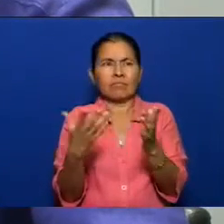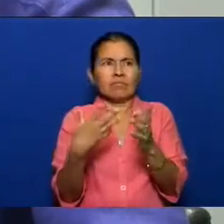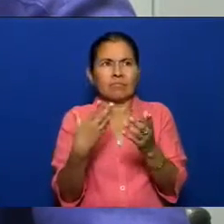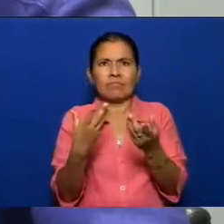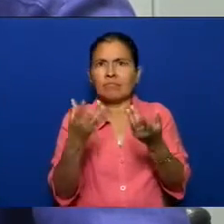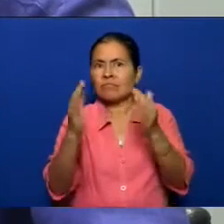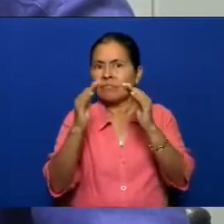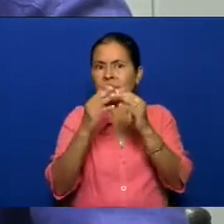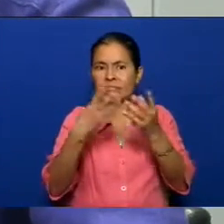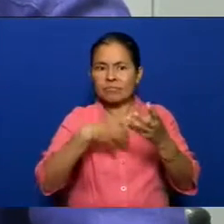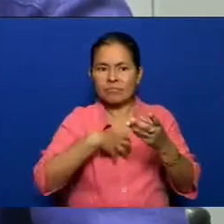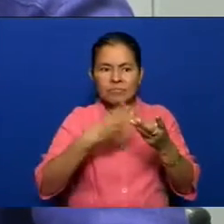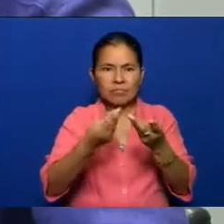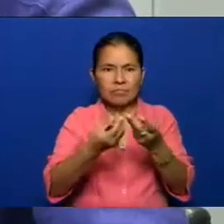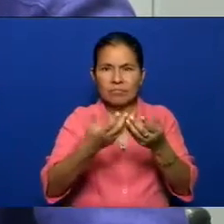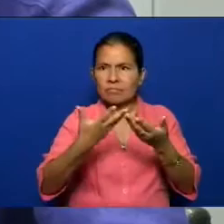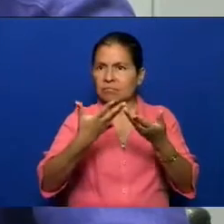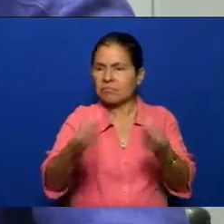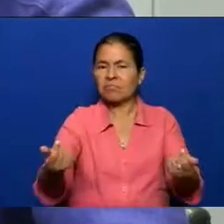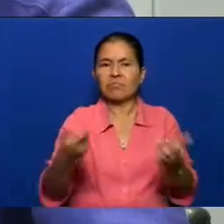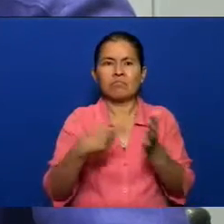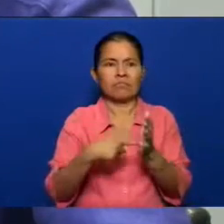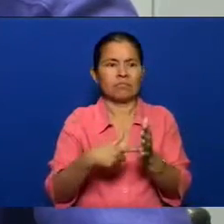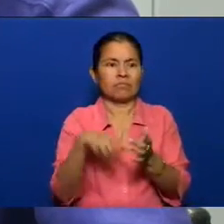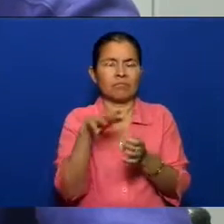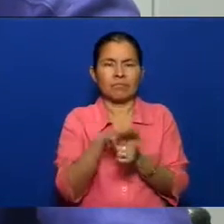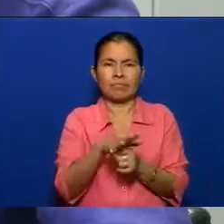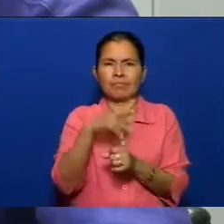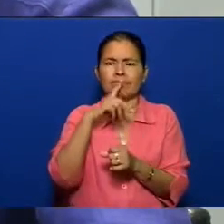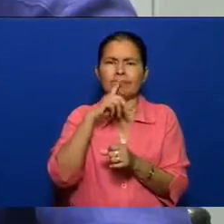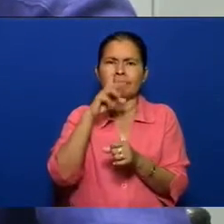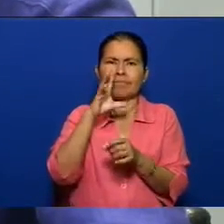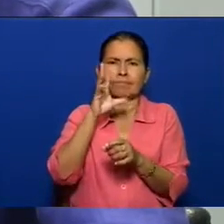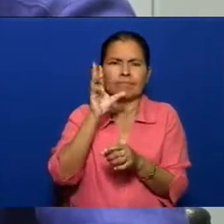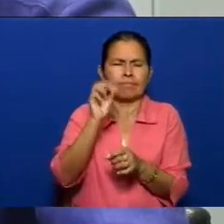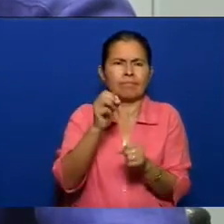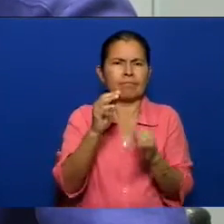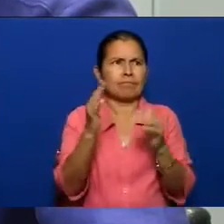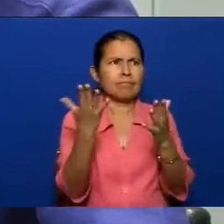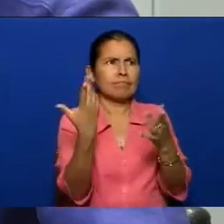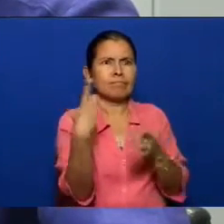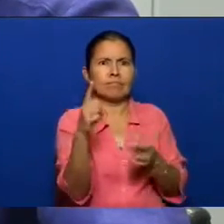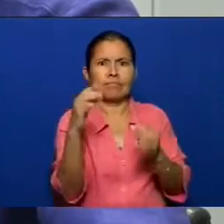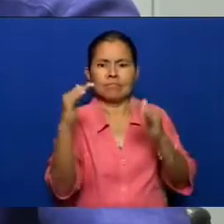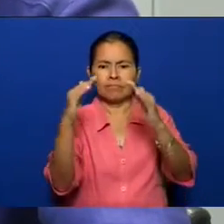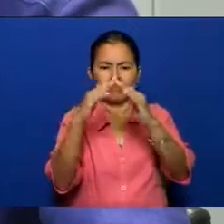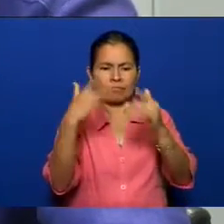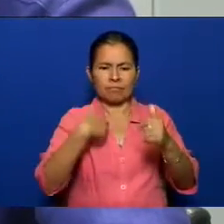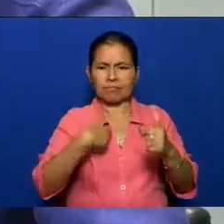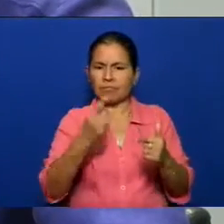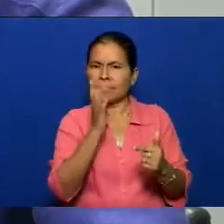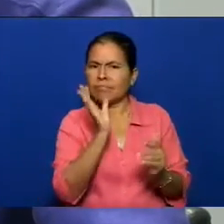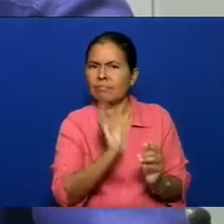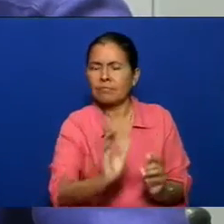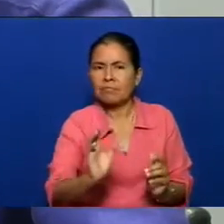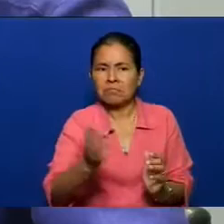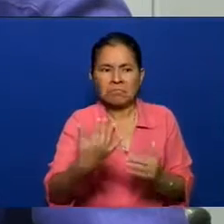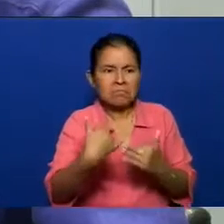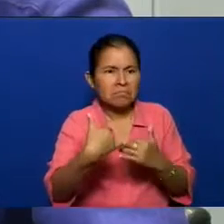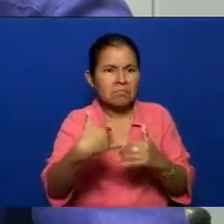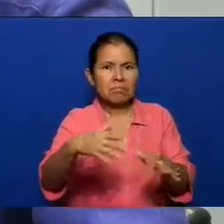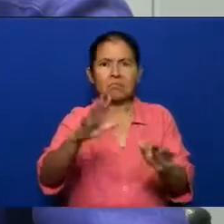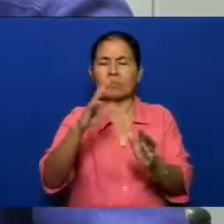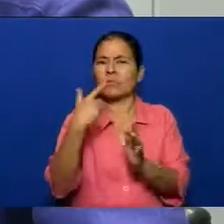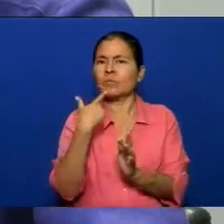cuando se les niega tener los derechos de los bienes muebles o inmuebles que tiene la familia. Ahora hay una nueva forma de violencia, que es